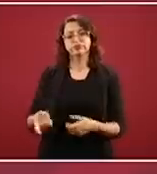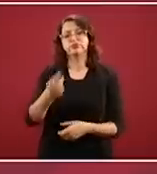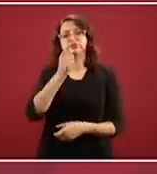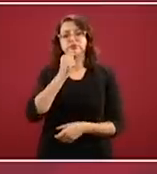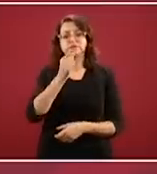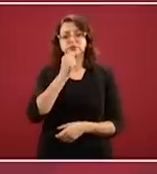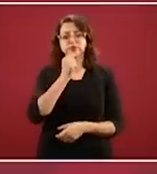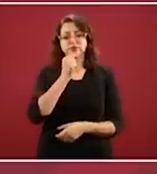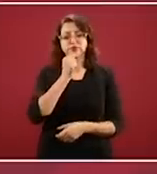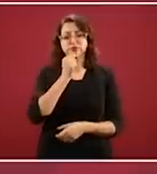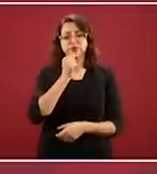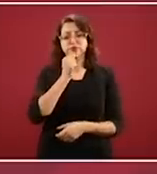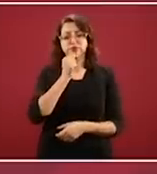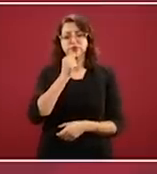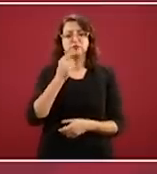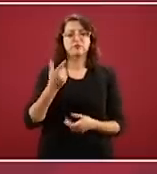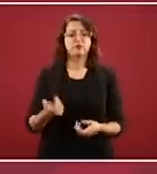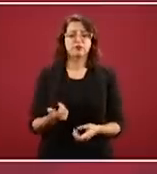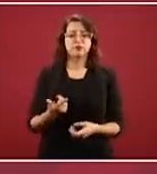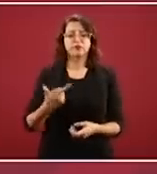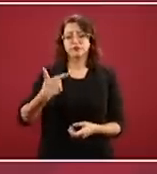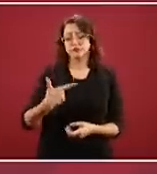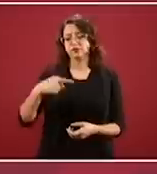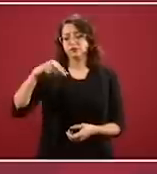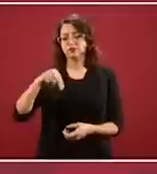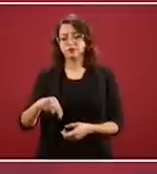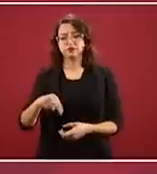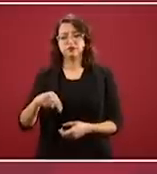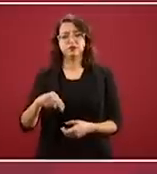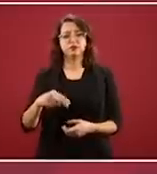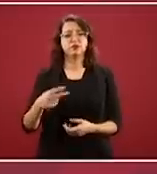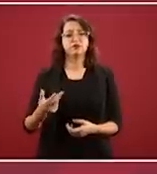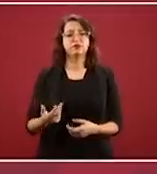policías, la Guardia Nacional.